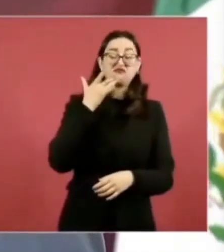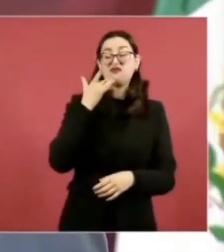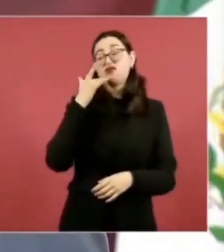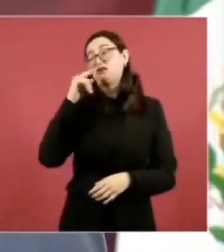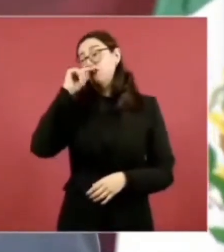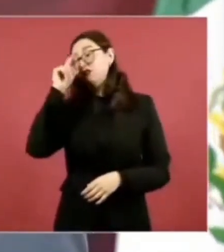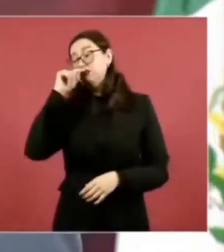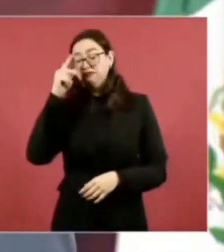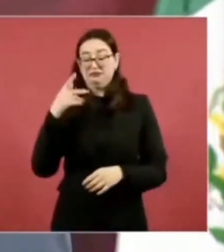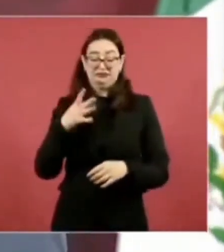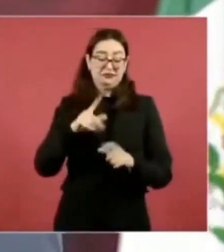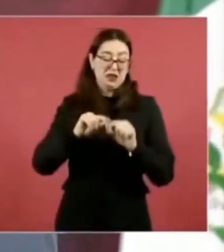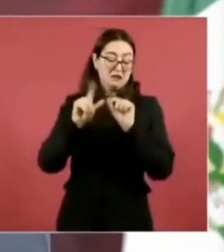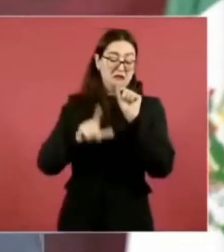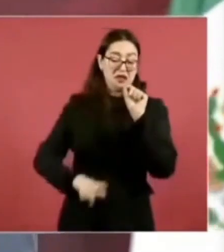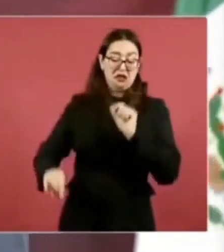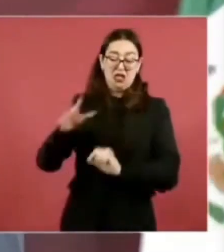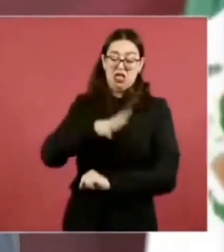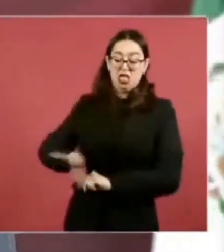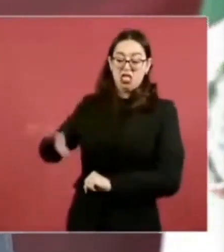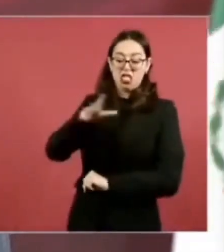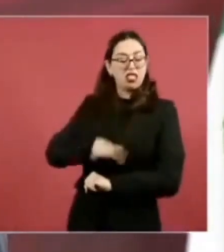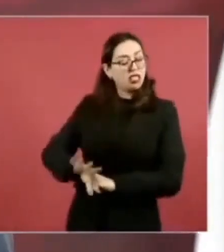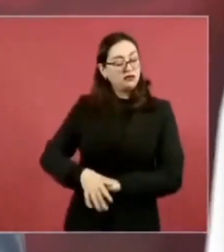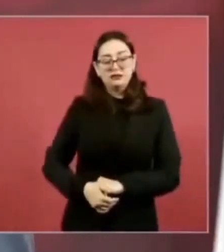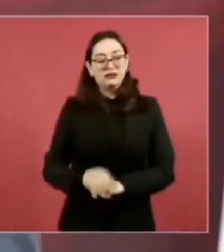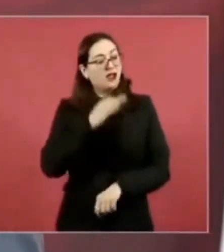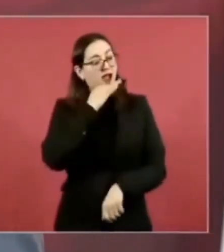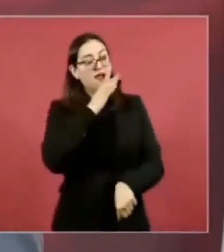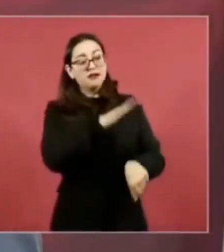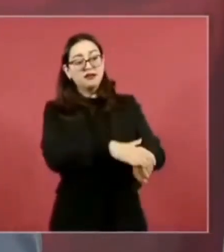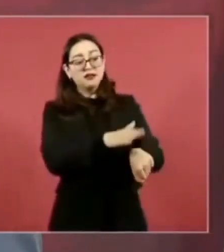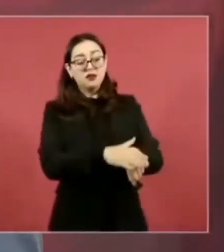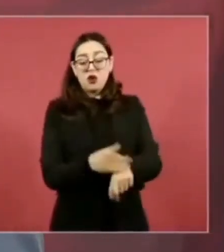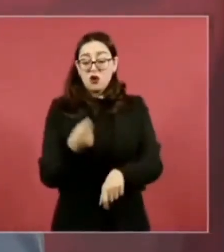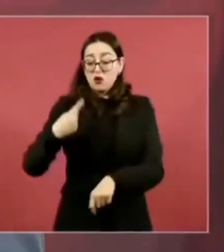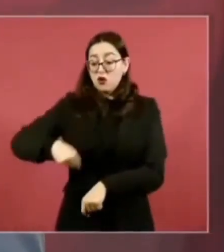Pues eso es lo que nos ha salvado.